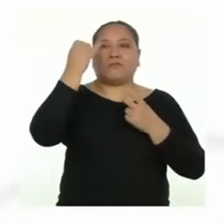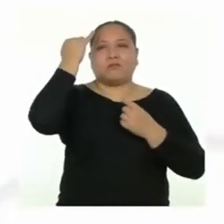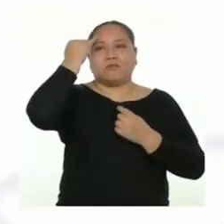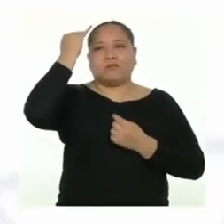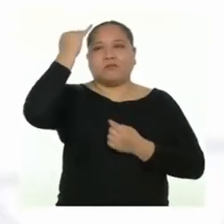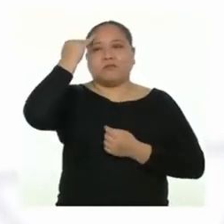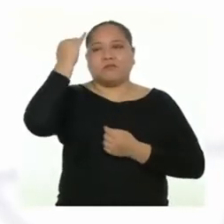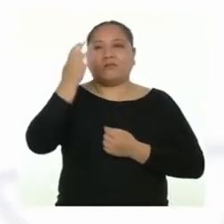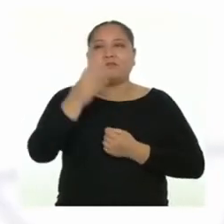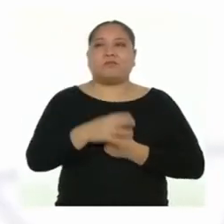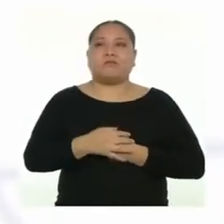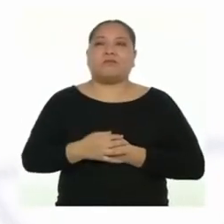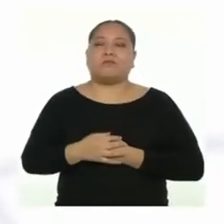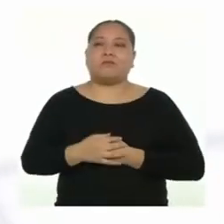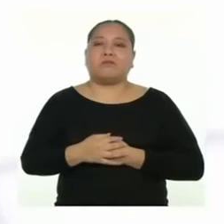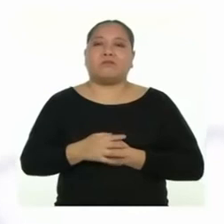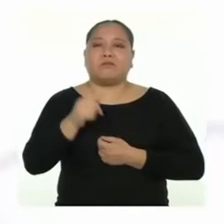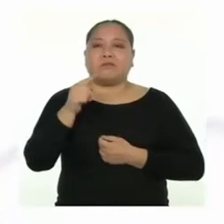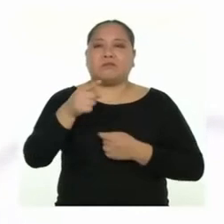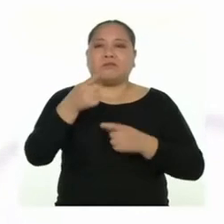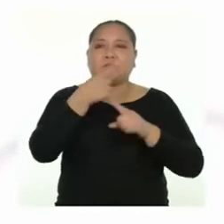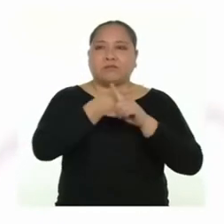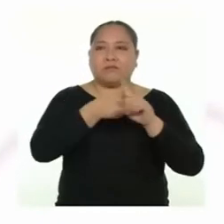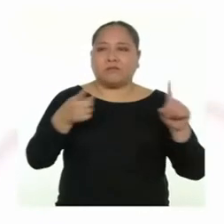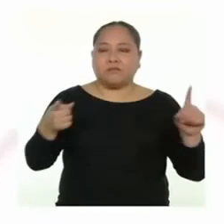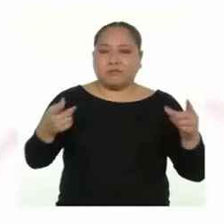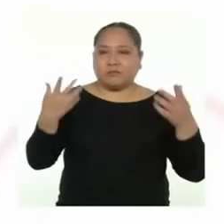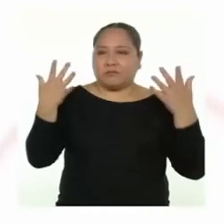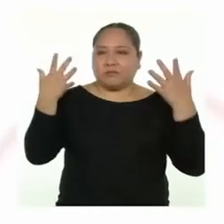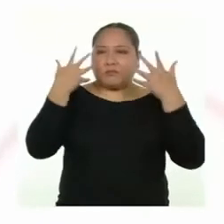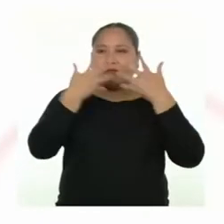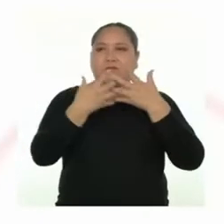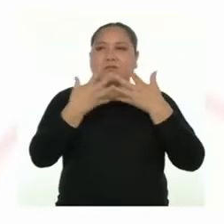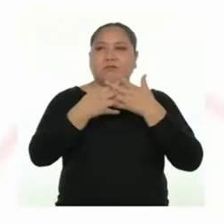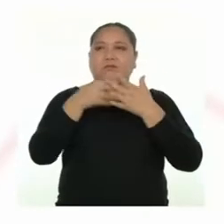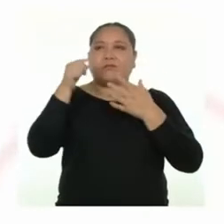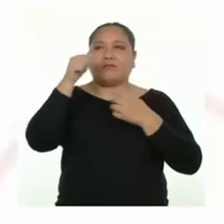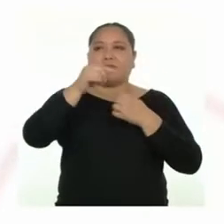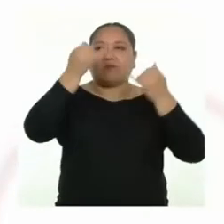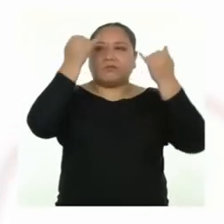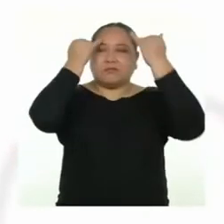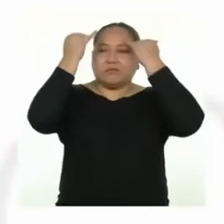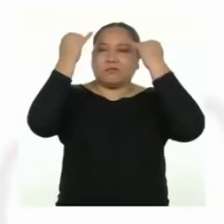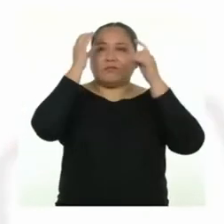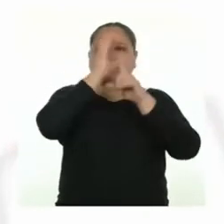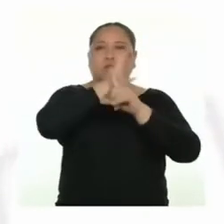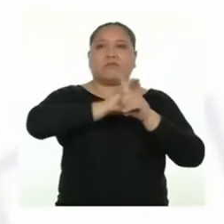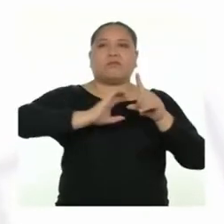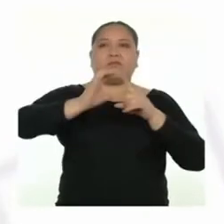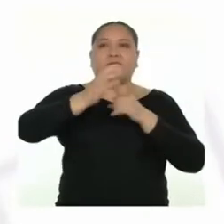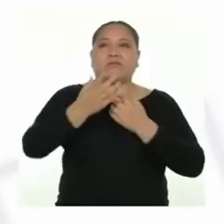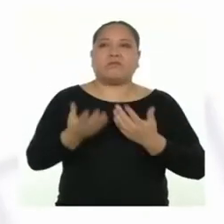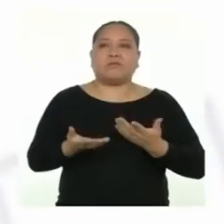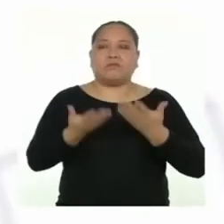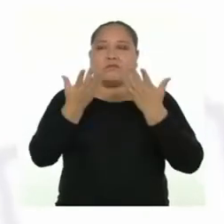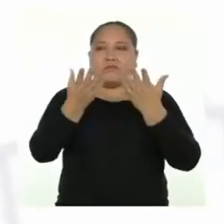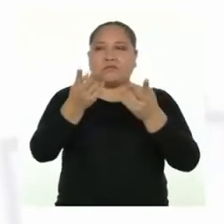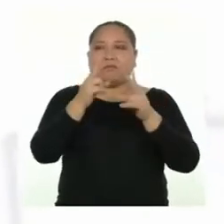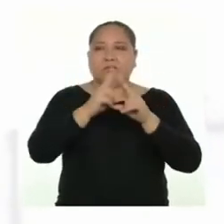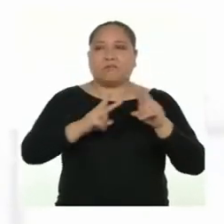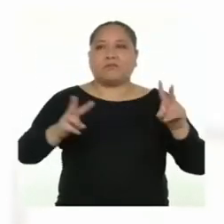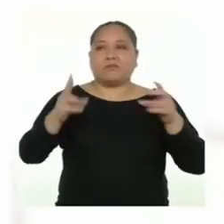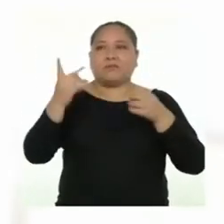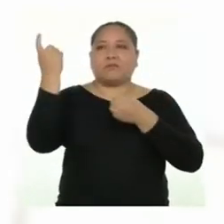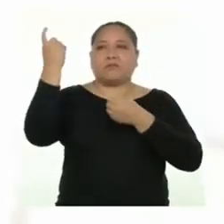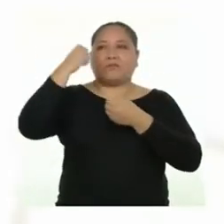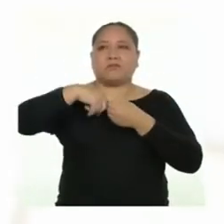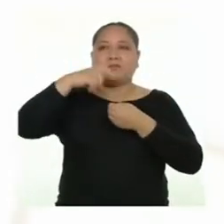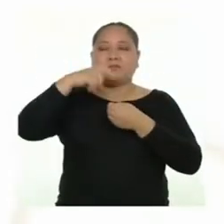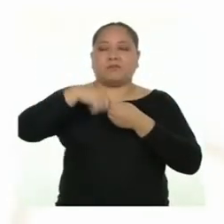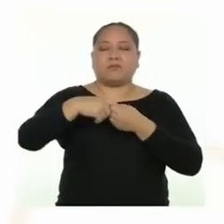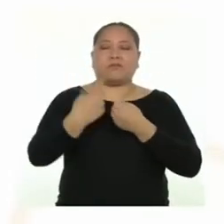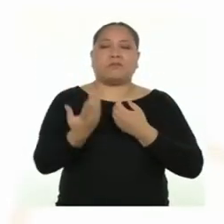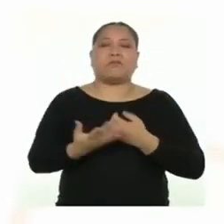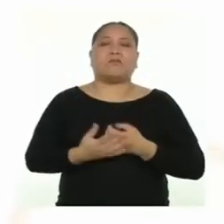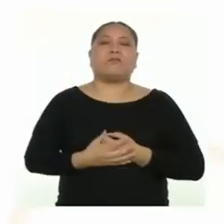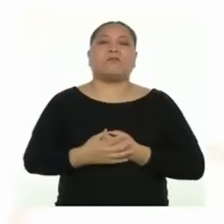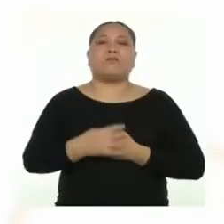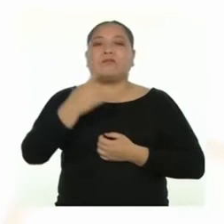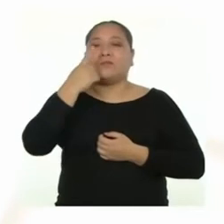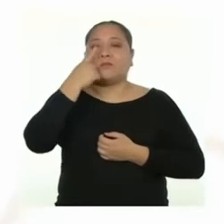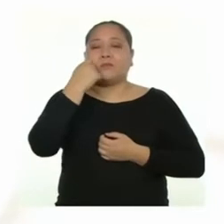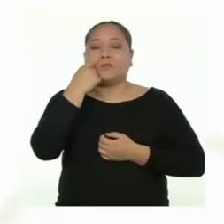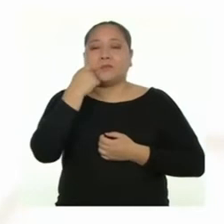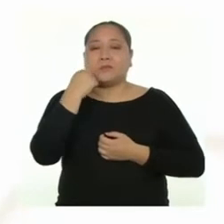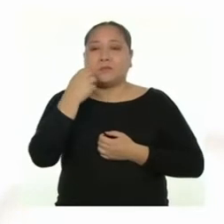principal sería que esta diferencia se corresponde con un contexto cultural que valora y premia la participación masculina en